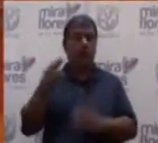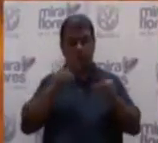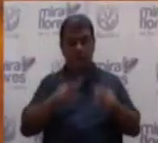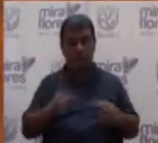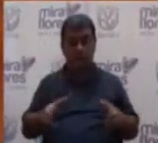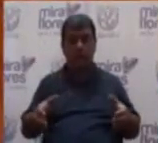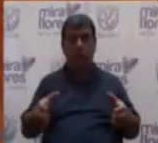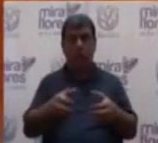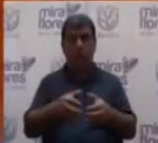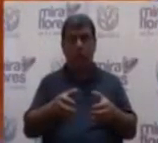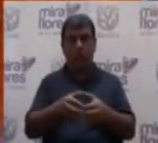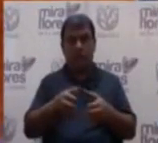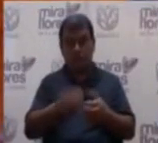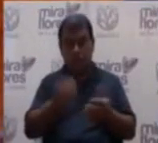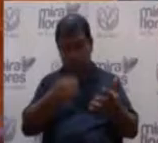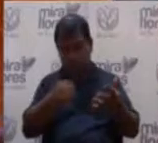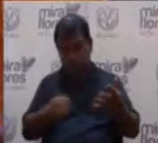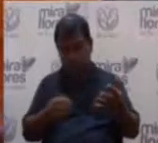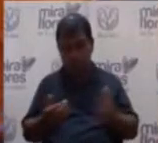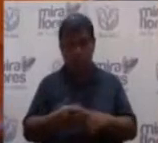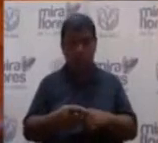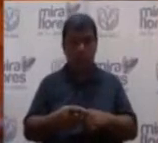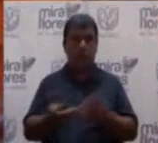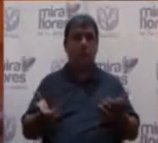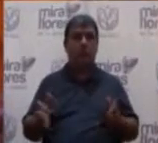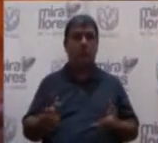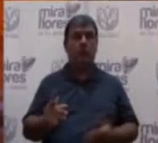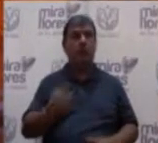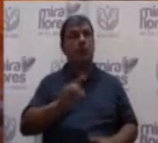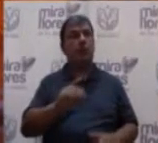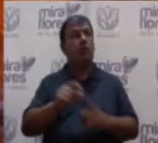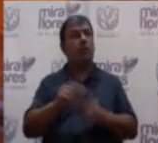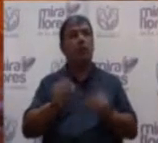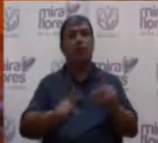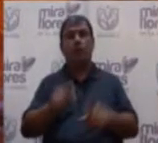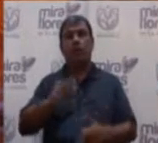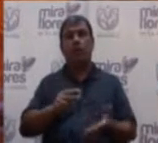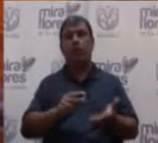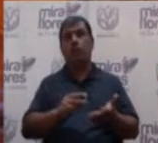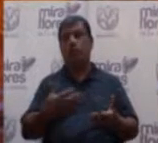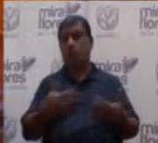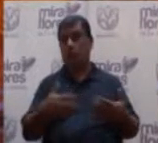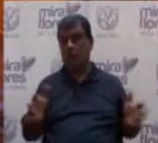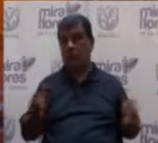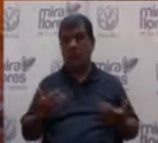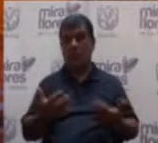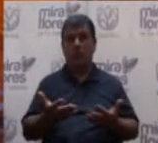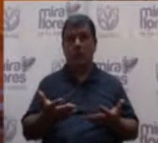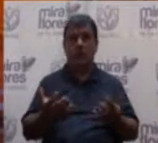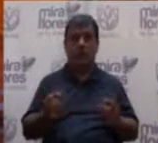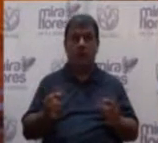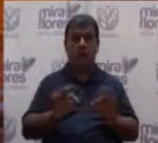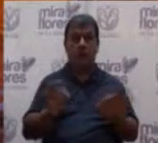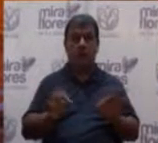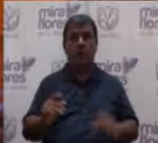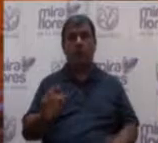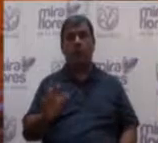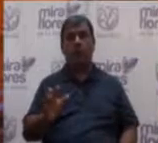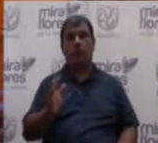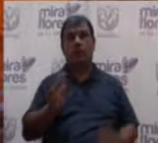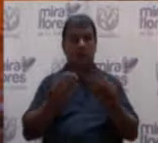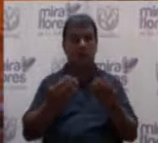en las comisiones respectivas, pero se ofrece el uso de la palabra. Si no hay nadie que quiera hacer uso de la